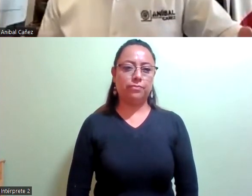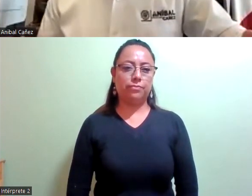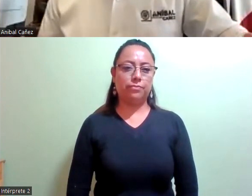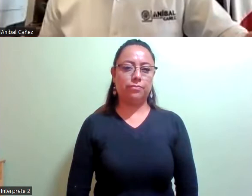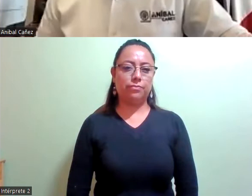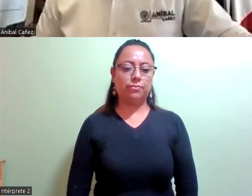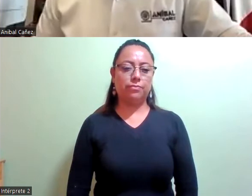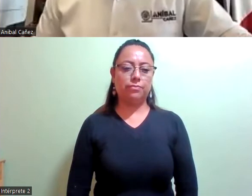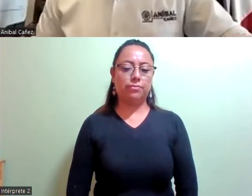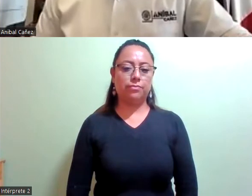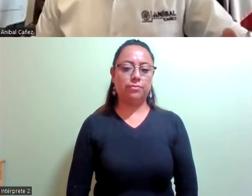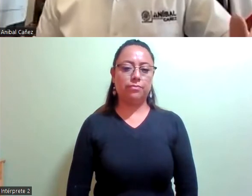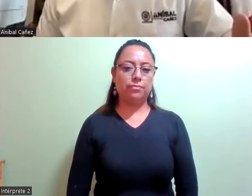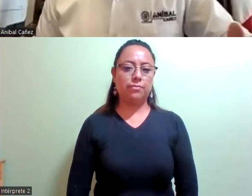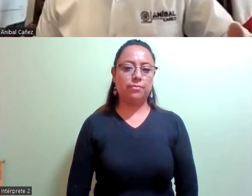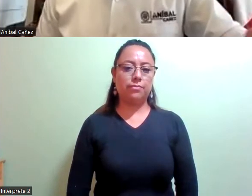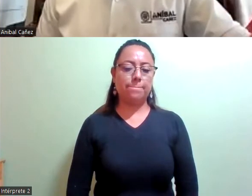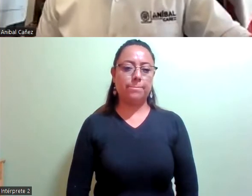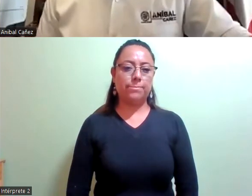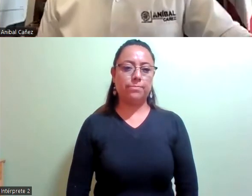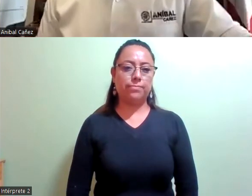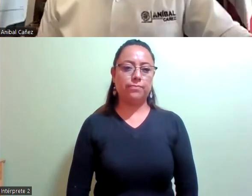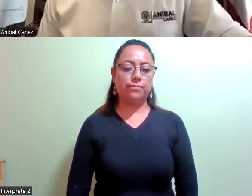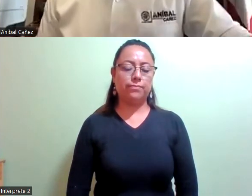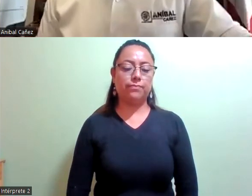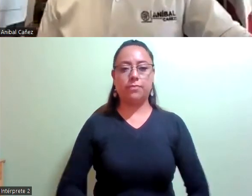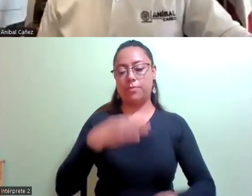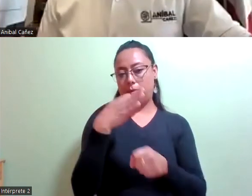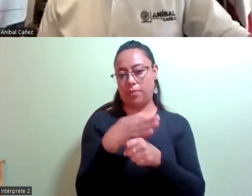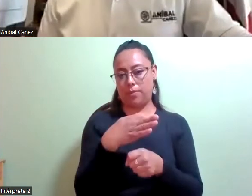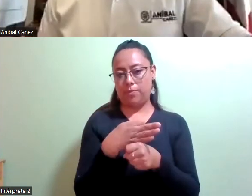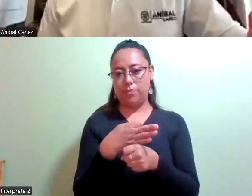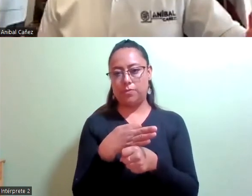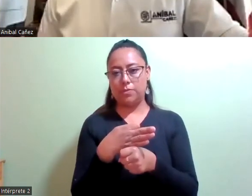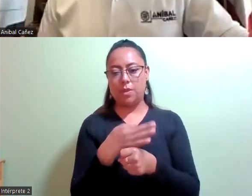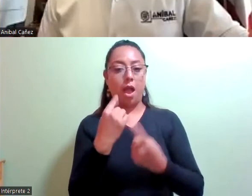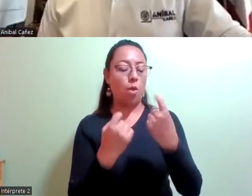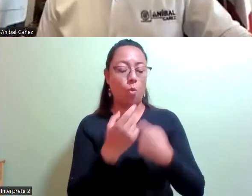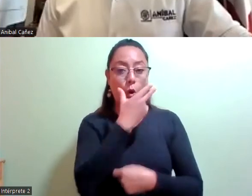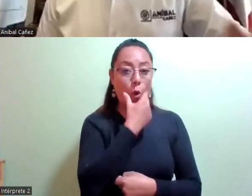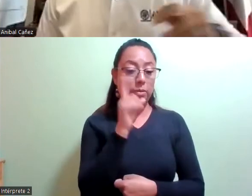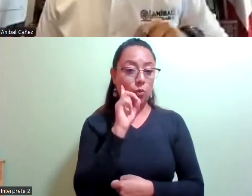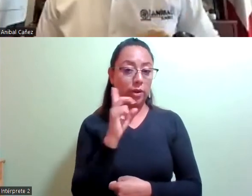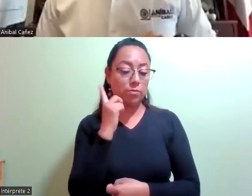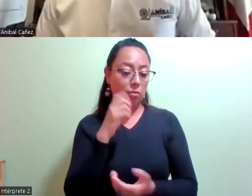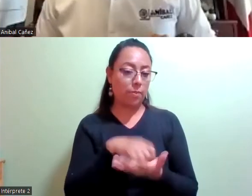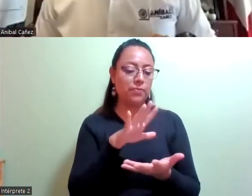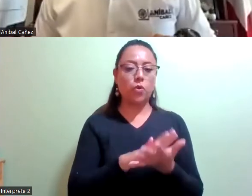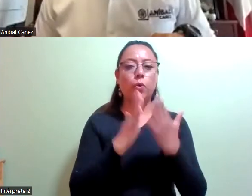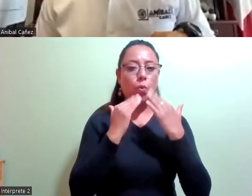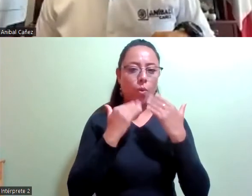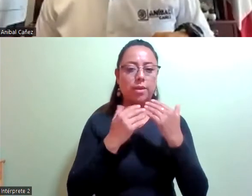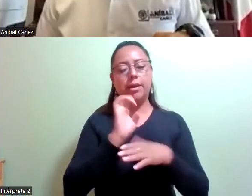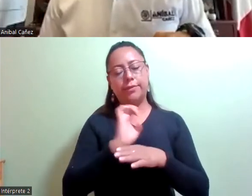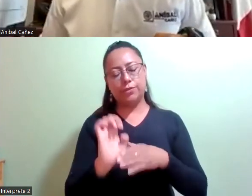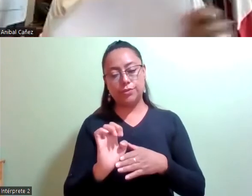No habiendo diputadas o diputados inscritos, le solicito al diputado secretario proceda a dar lectura